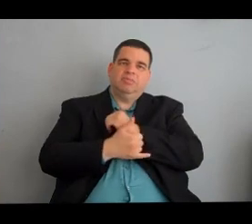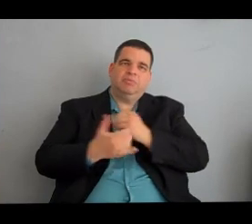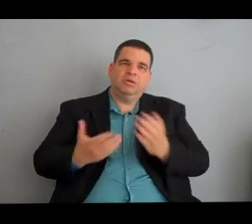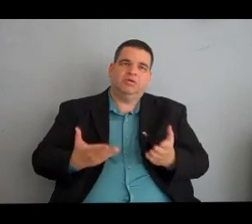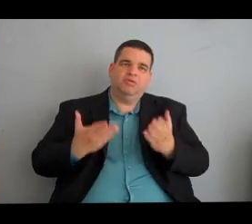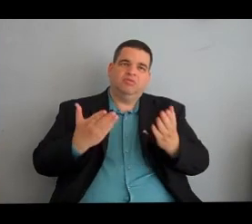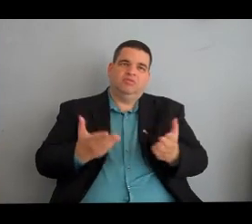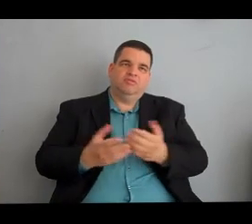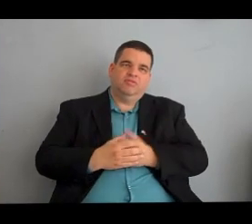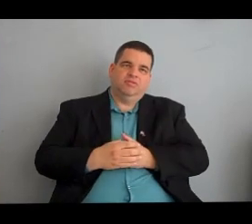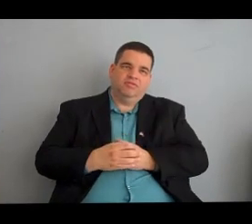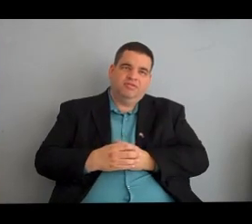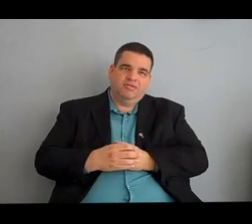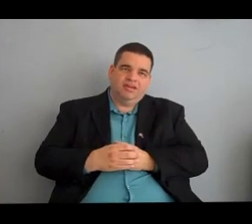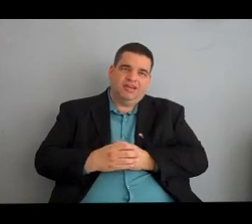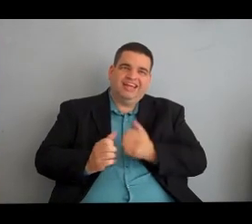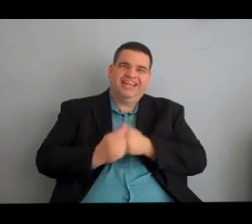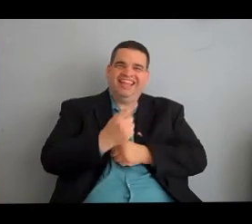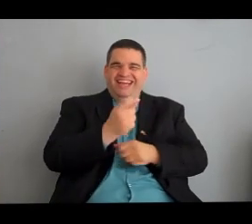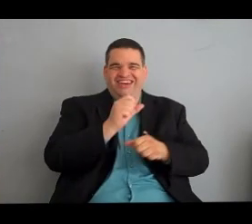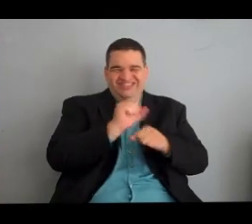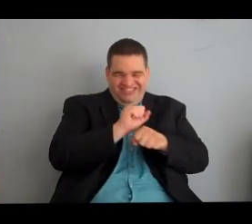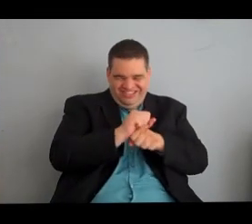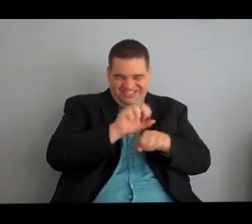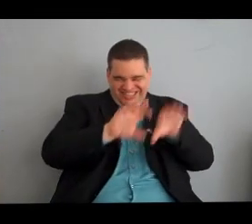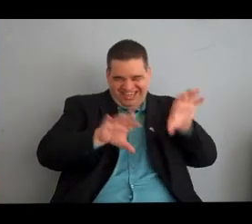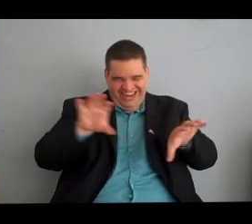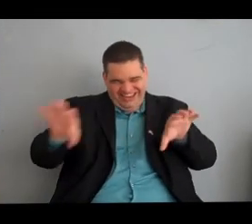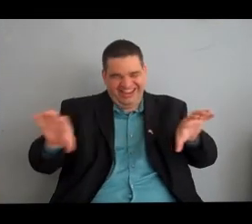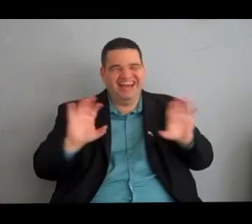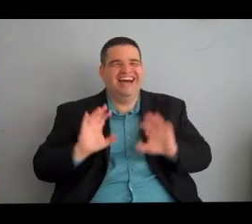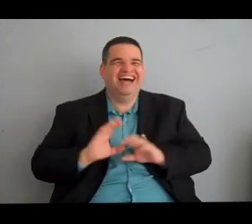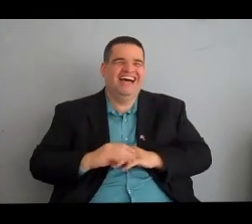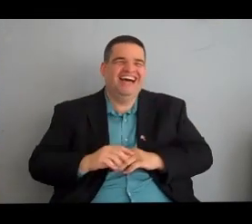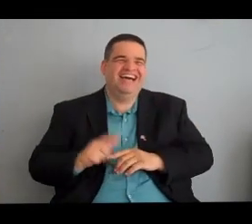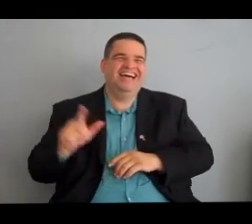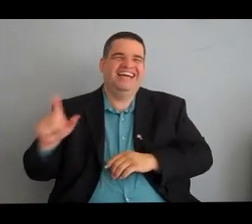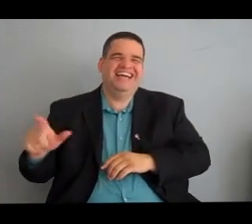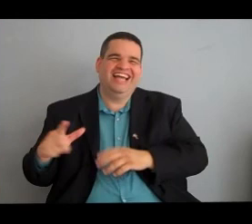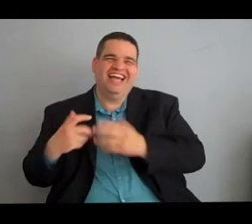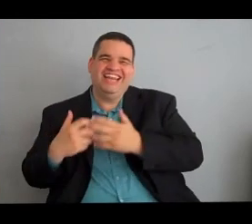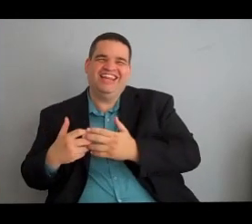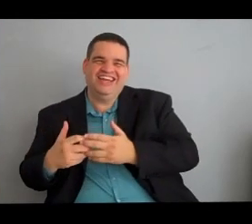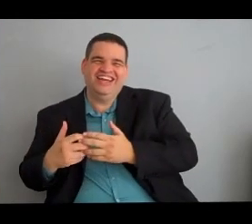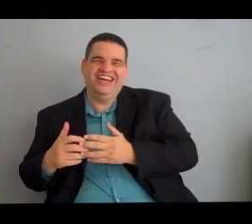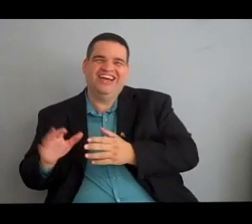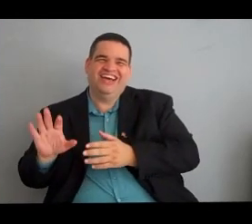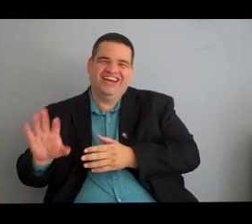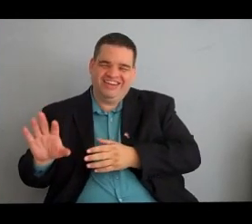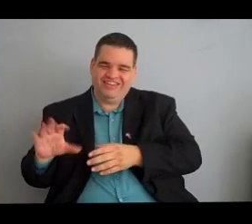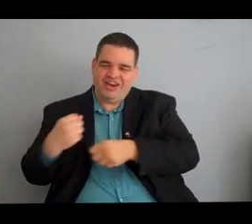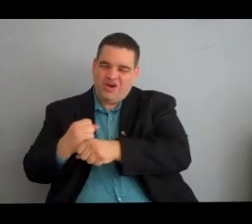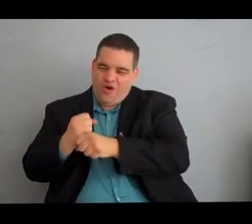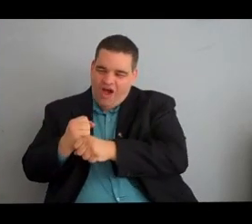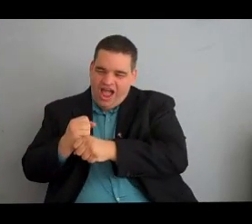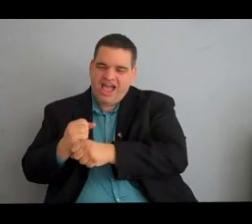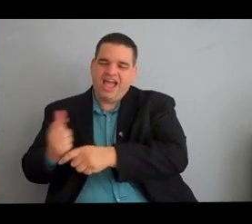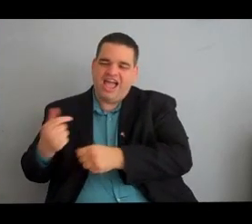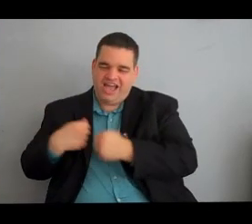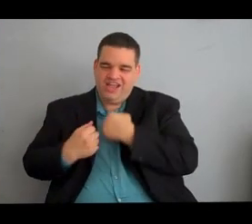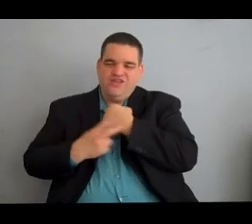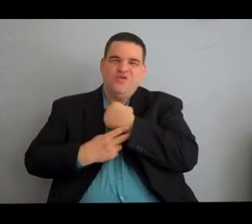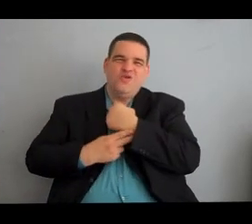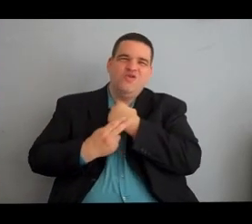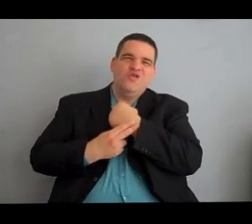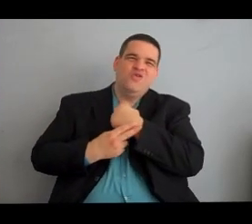cual. Que él lo fabrique. Zapatero a su zapato. Que él lo fabrique, que yo lo toco, que yo lo sueno, que yo lo toco. Entonces,